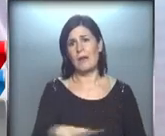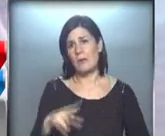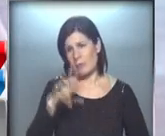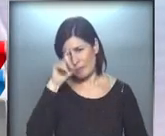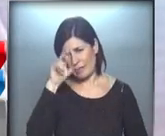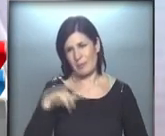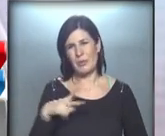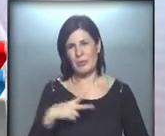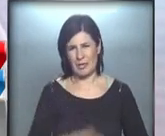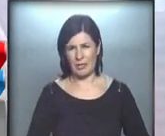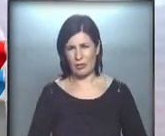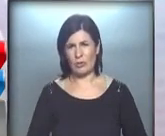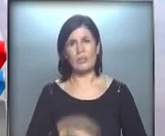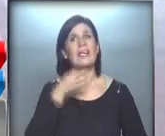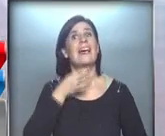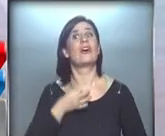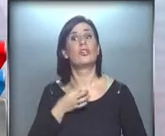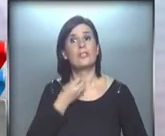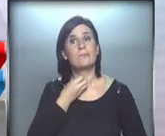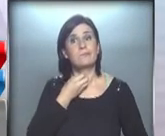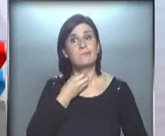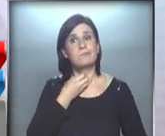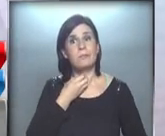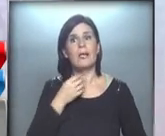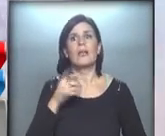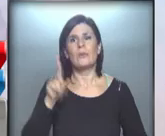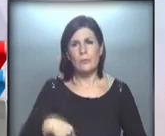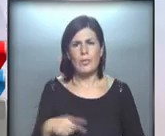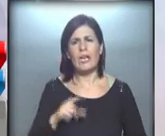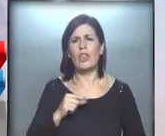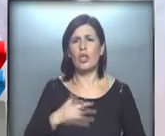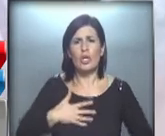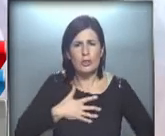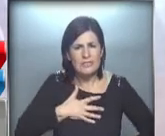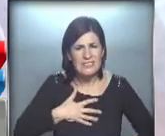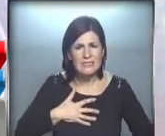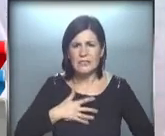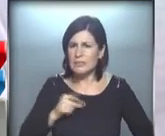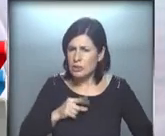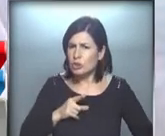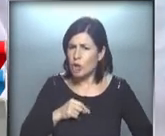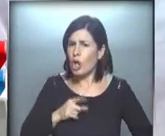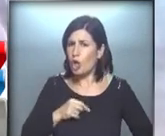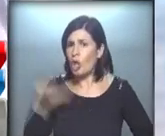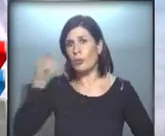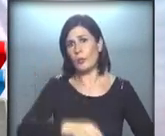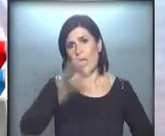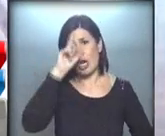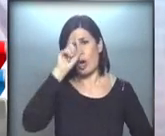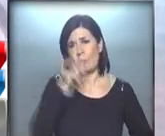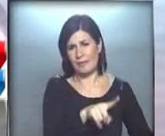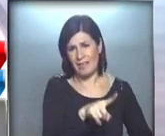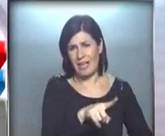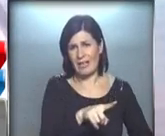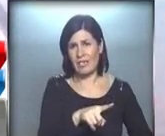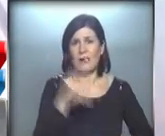Un aneurisma de aorta que le provocó, según se indicó, fuertes dolores de pecho. Ese fue el motivo por el que se acercó al lugar. Al ser sometido a